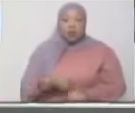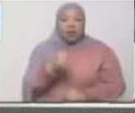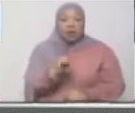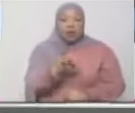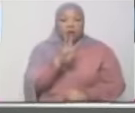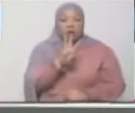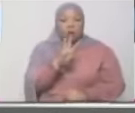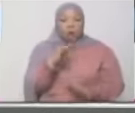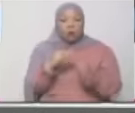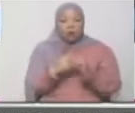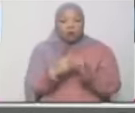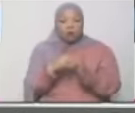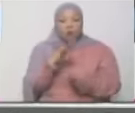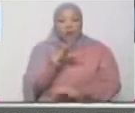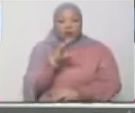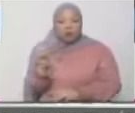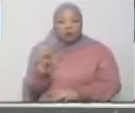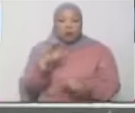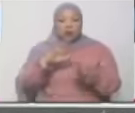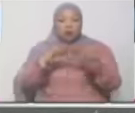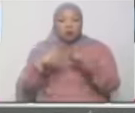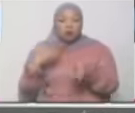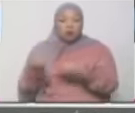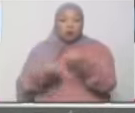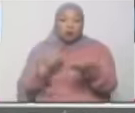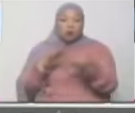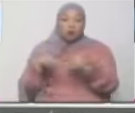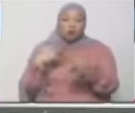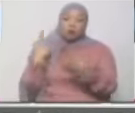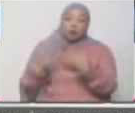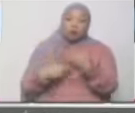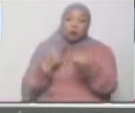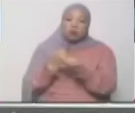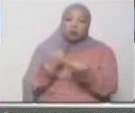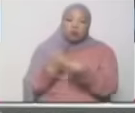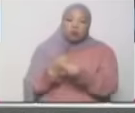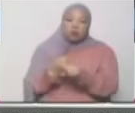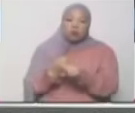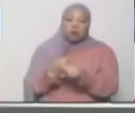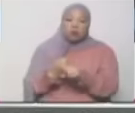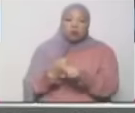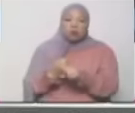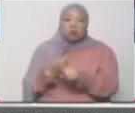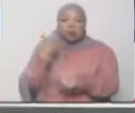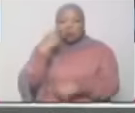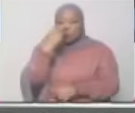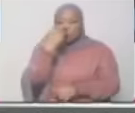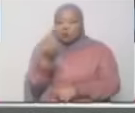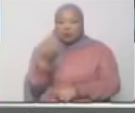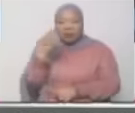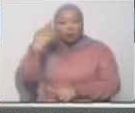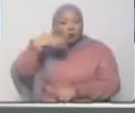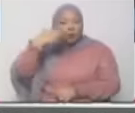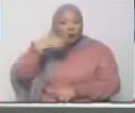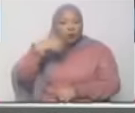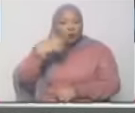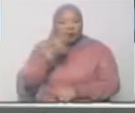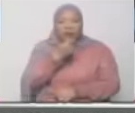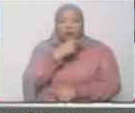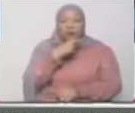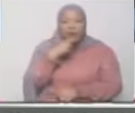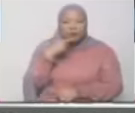4.530 circuitos comunales. Yo le propuse la otra vez cuando fuimos a la Ruta de la Mandarina allá, tan hermosa Ruta de la